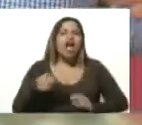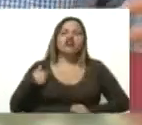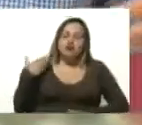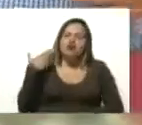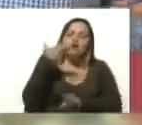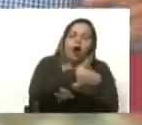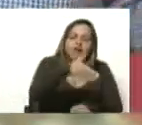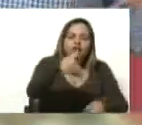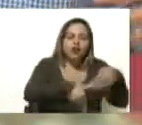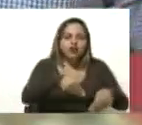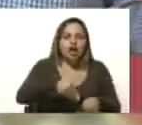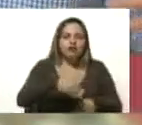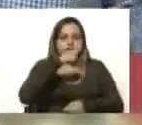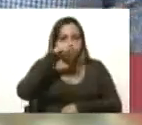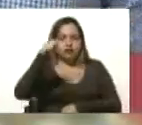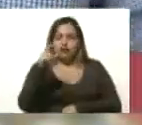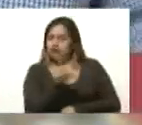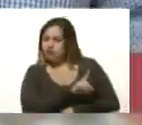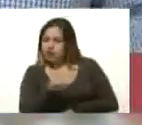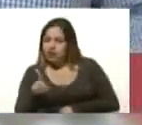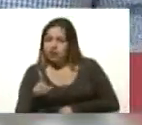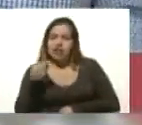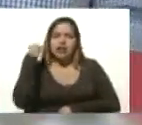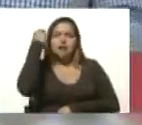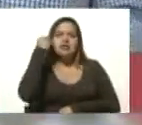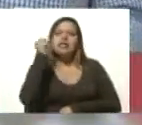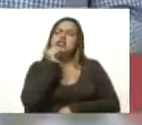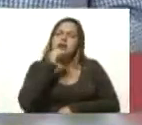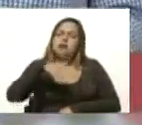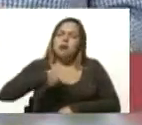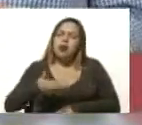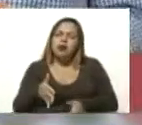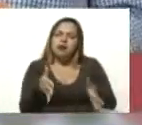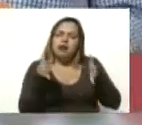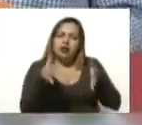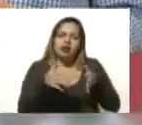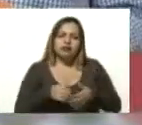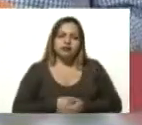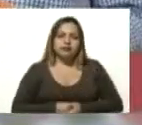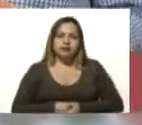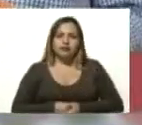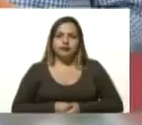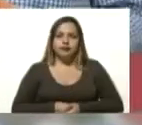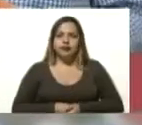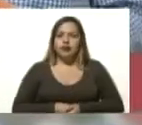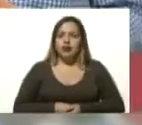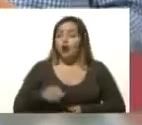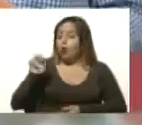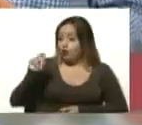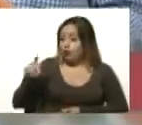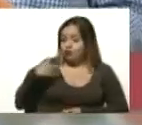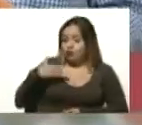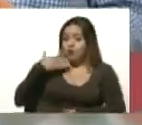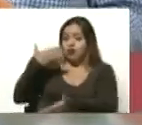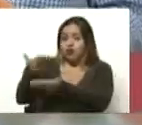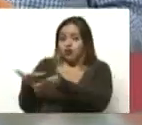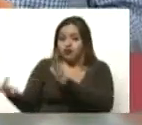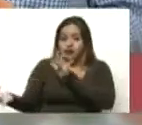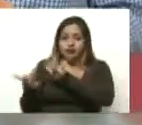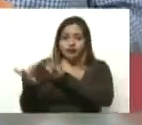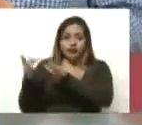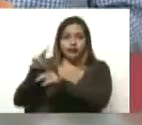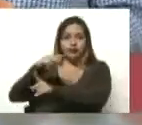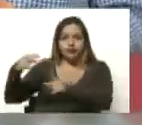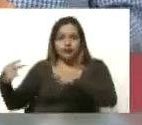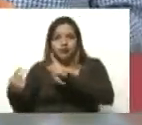es creencia acerca de cuál podría ser el ganador. Bien, señor Schemmel, agradecido por este contacto con nuestro programa